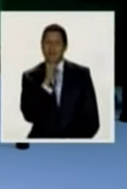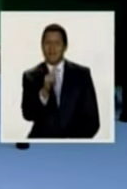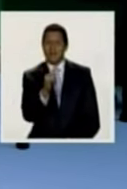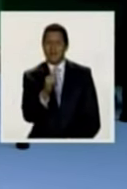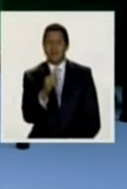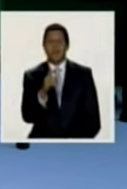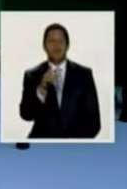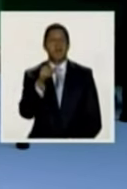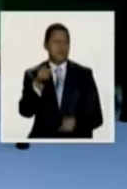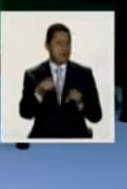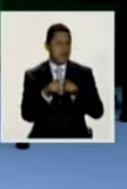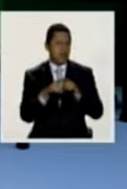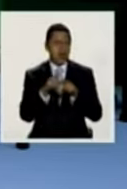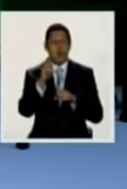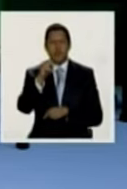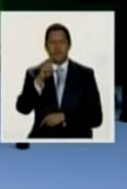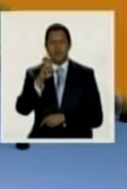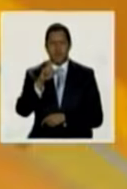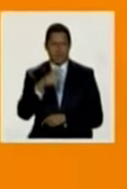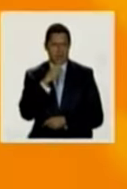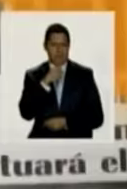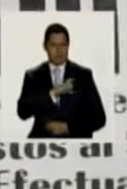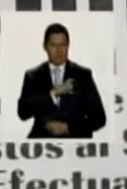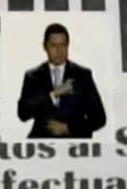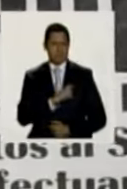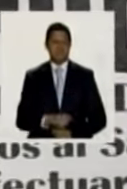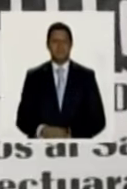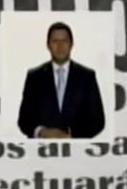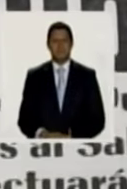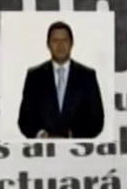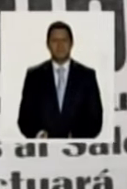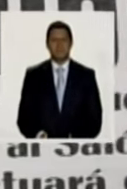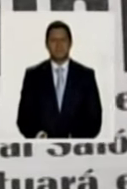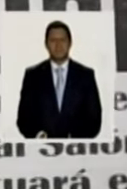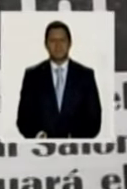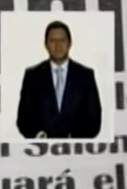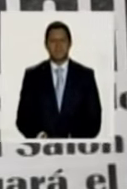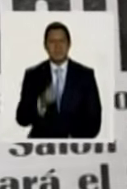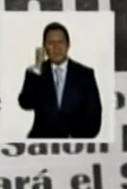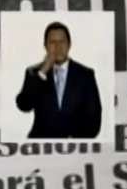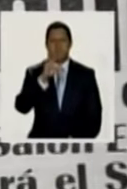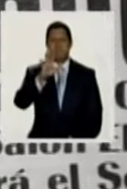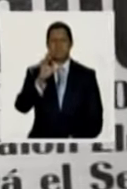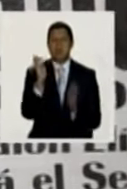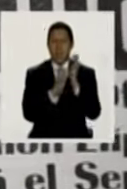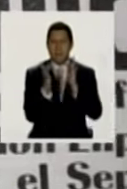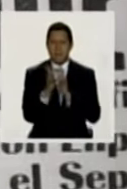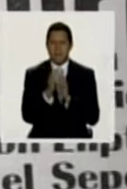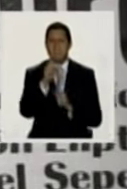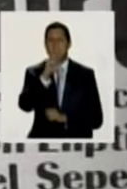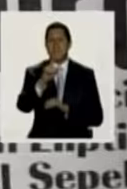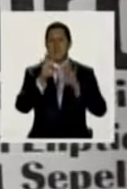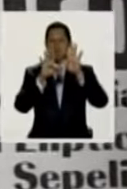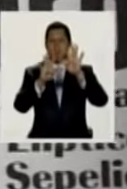el premio Rómulo Gallegos es un Nobel de habla hispana. El sábado 5 de abril